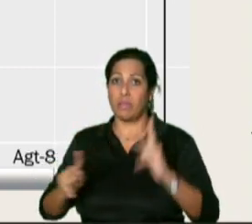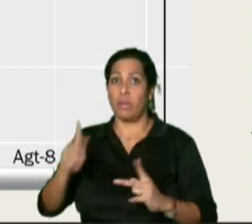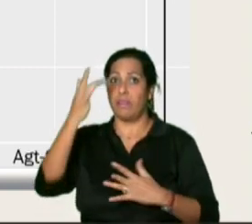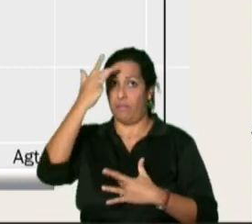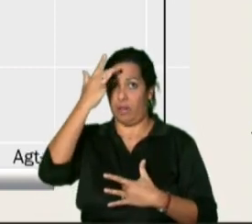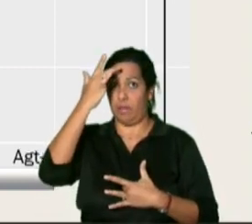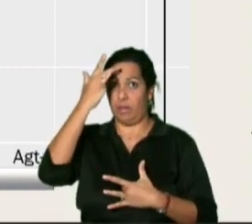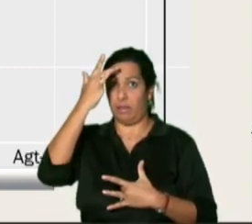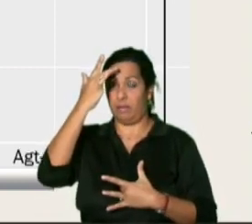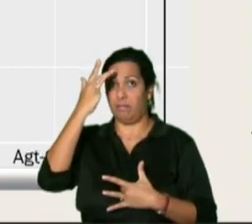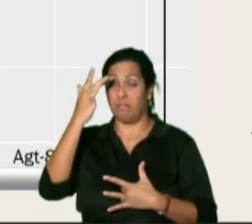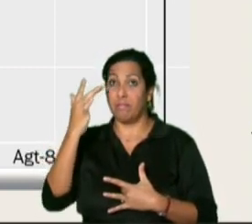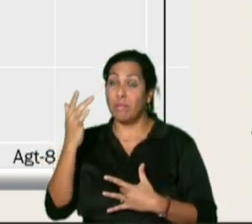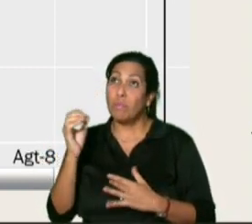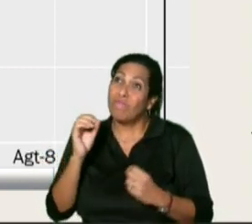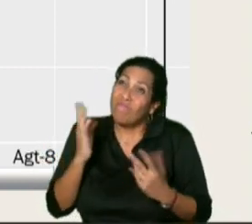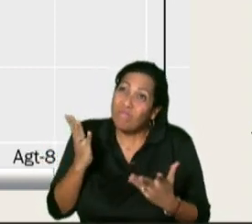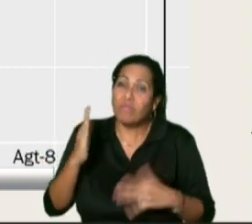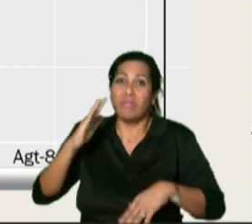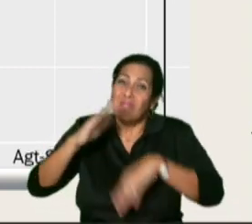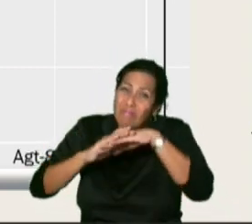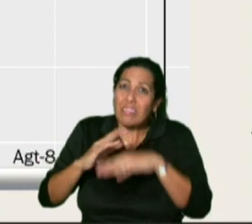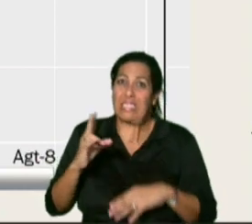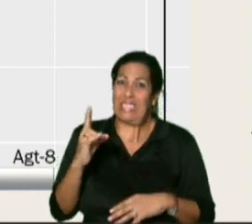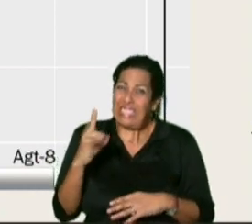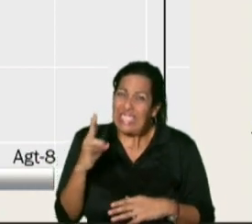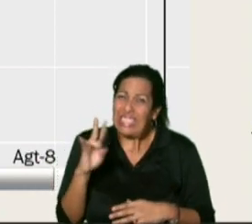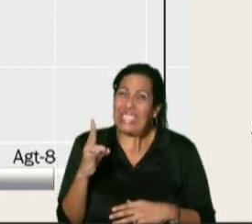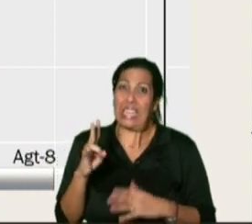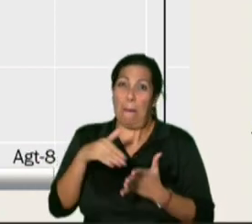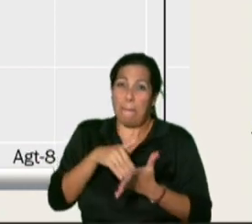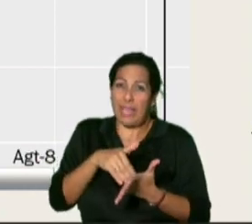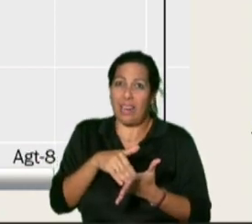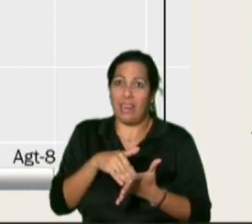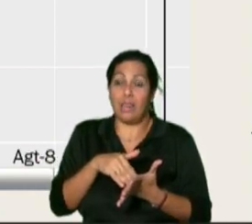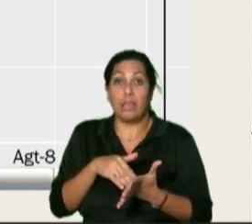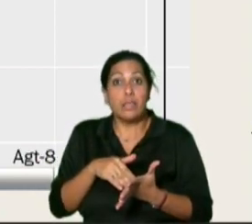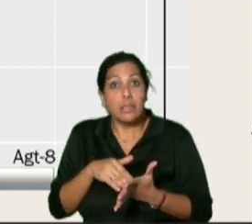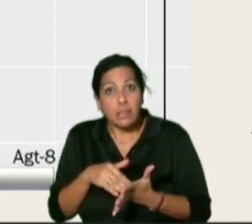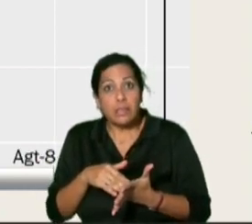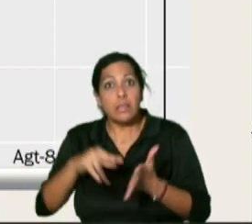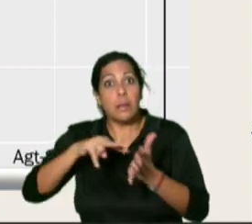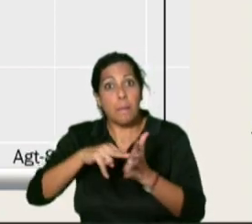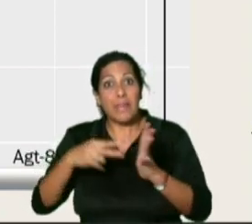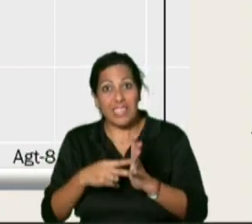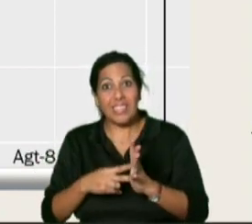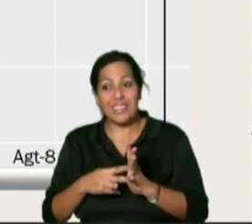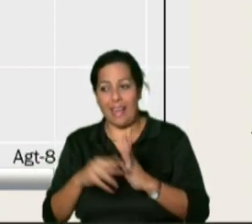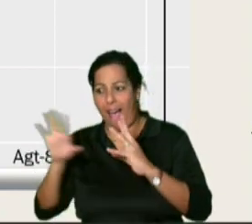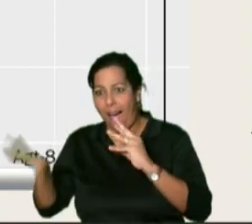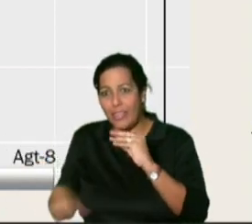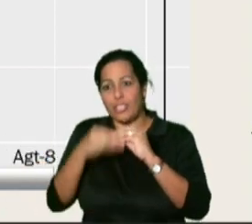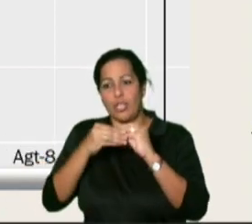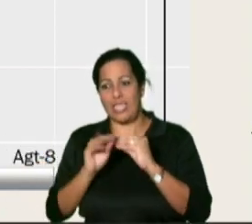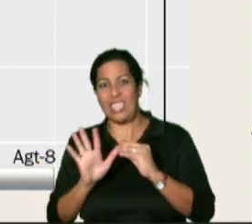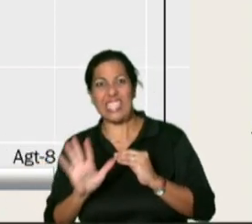escenarios, poco más de 17.000. Eso significa que tendríamos más de 5.000 casos